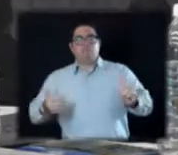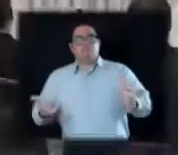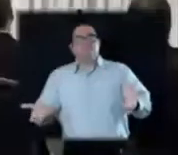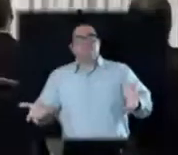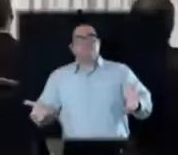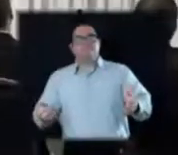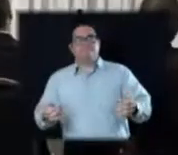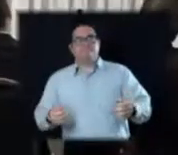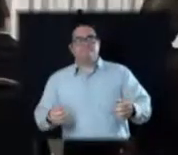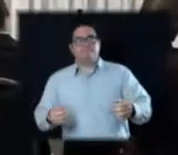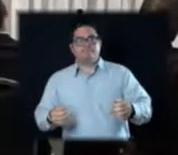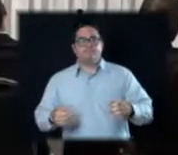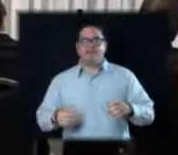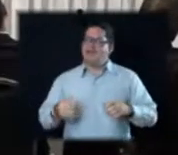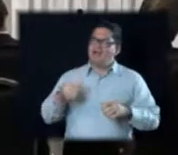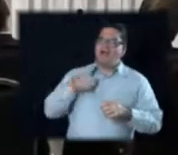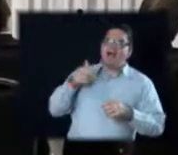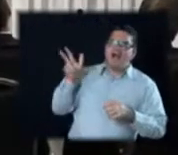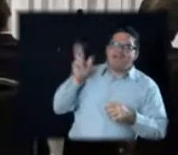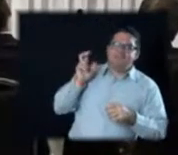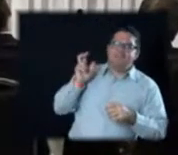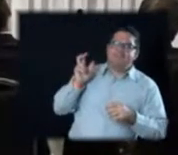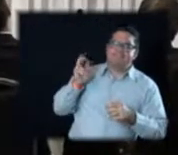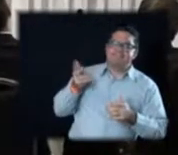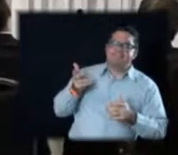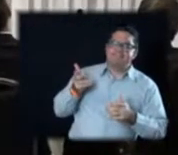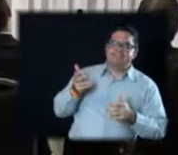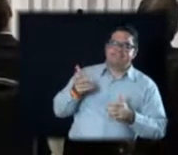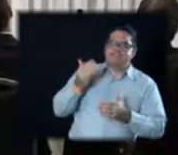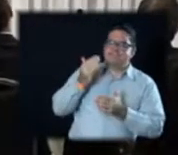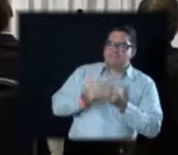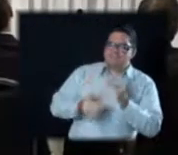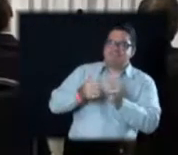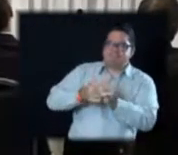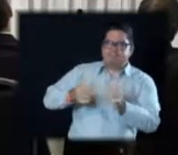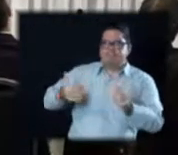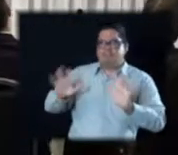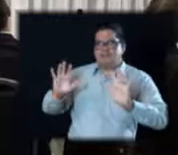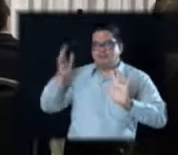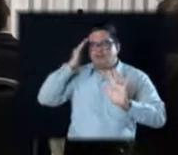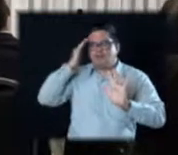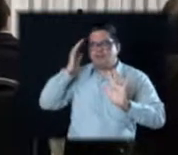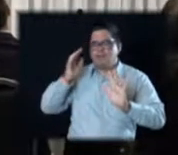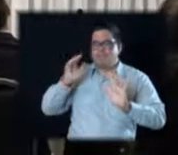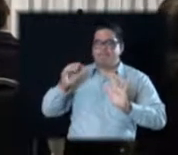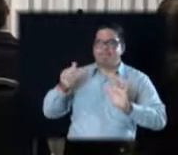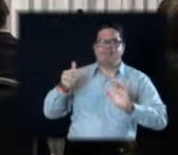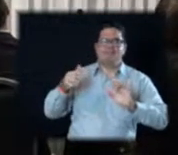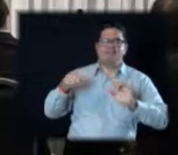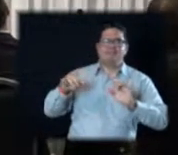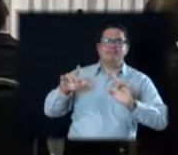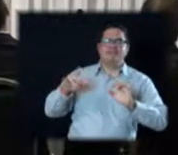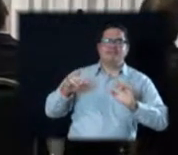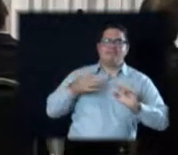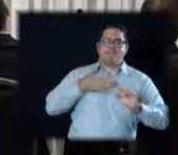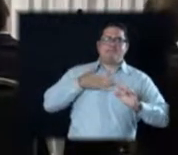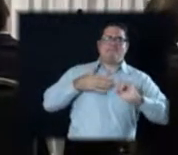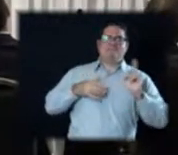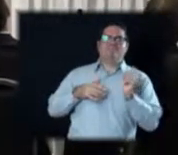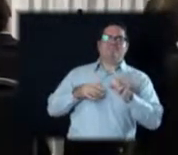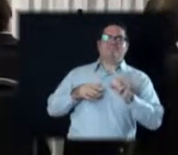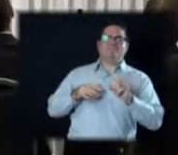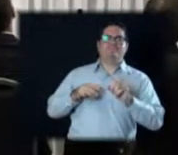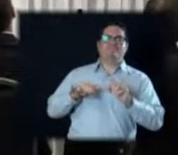problema, eso retrasa el informe. He escuchado que hay muchos problemas que retrasan que se completen